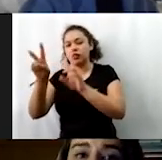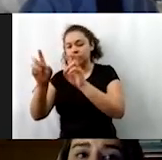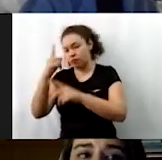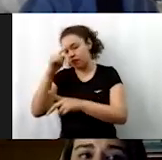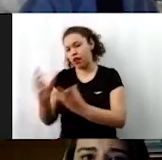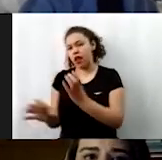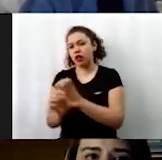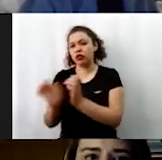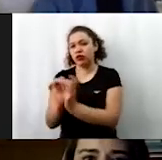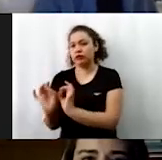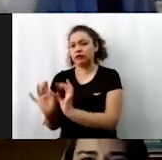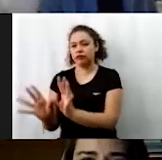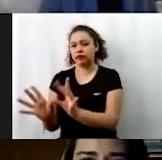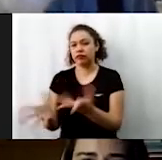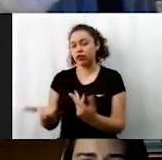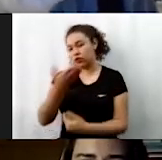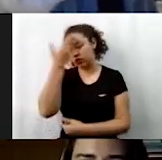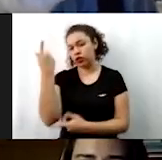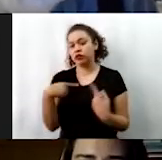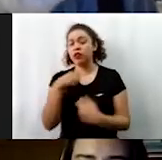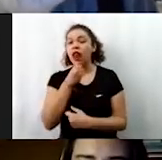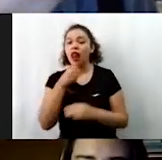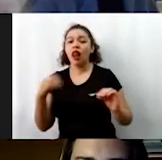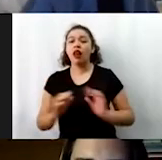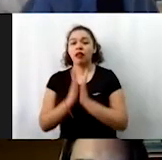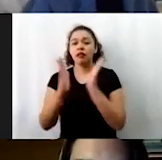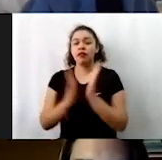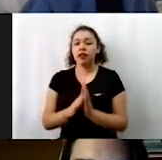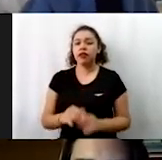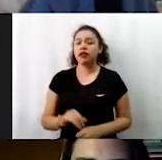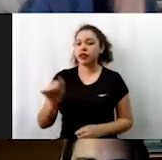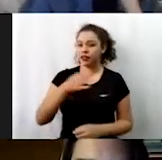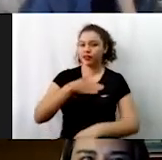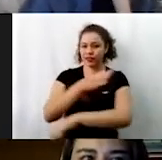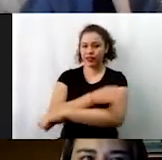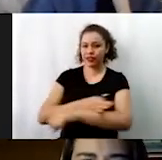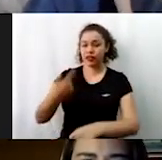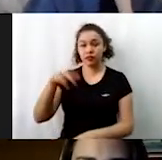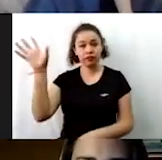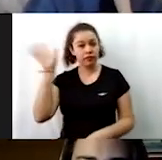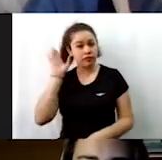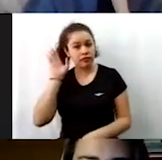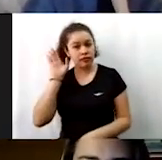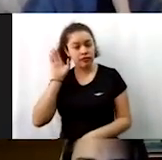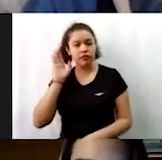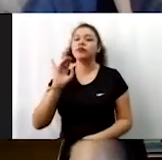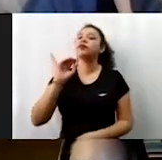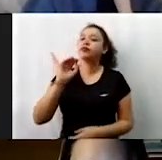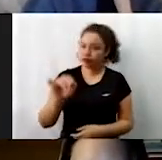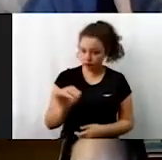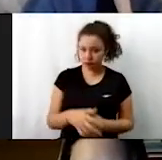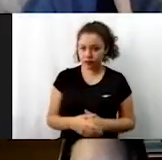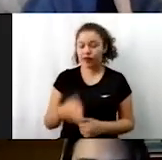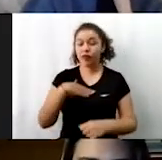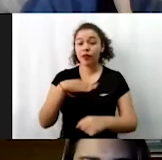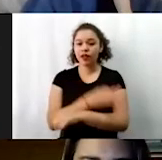sé si alguien más quiere abrir el micrófono y compartirnos Sí, qué cree. buenas tardes, ¿me escuchan? Sí. Sí, buenas tardes, soy